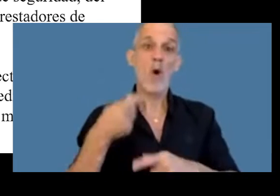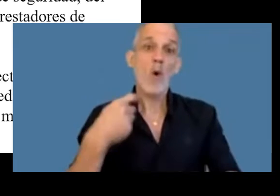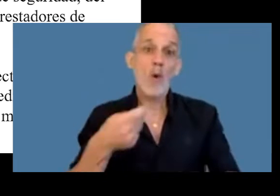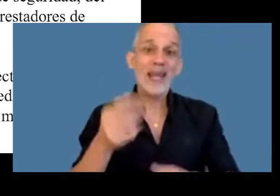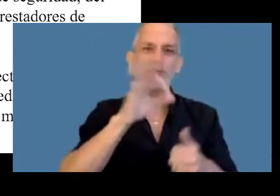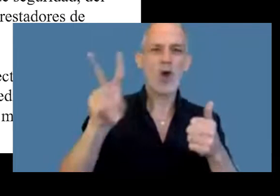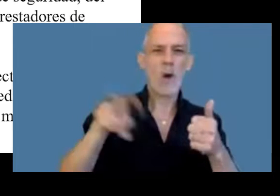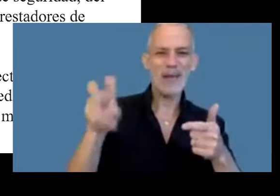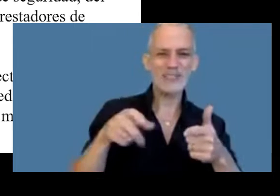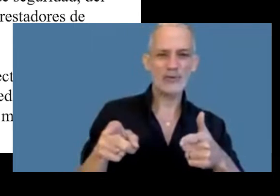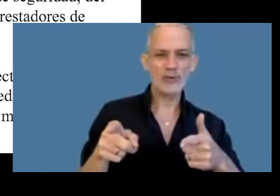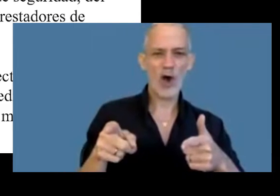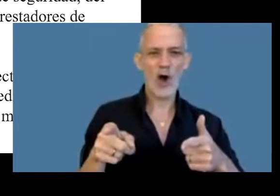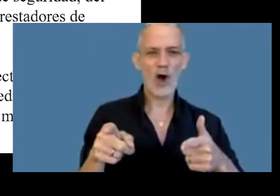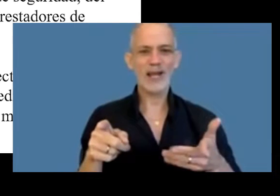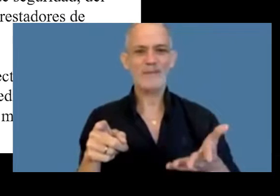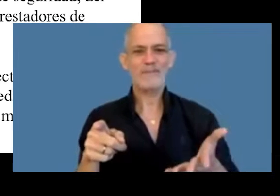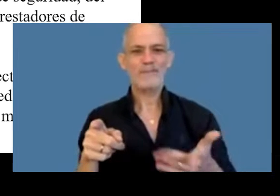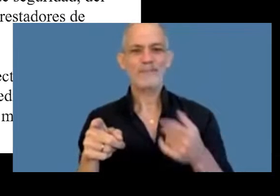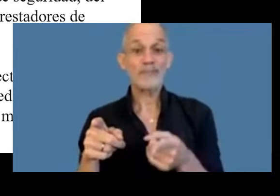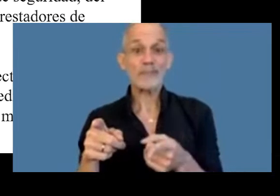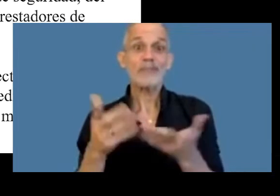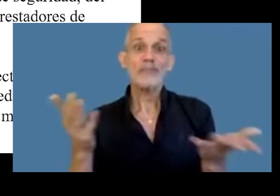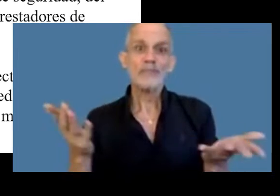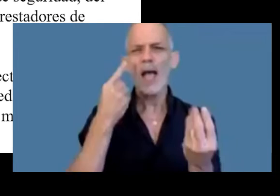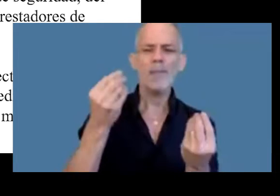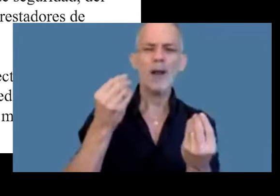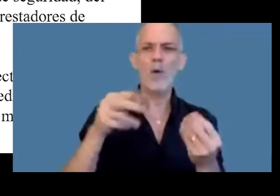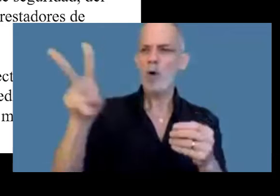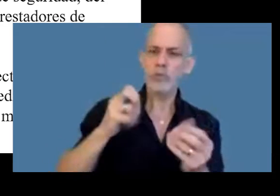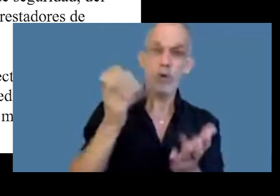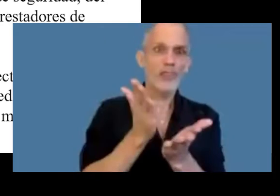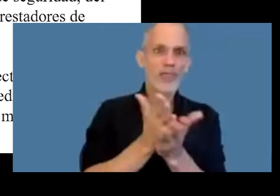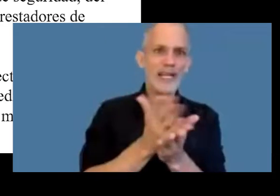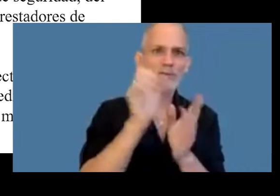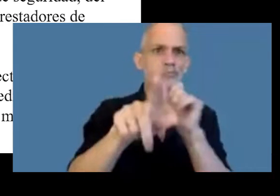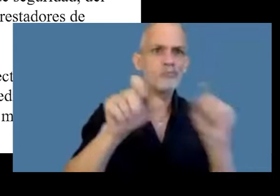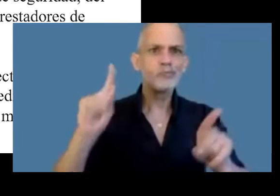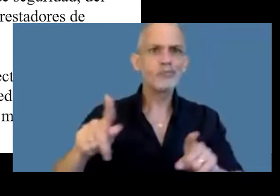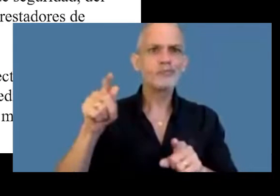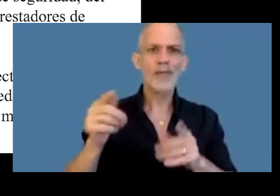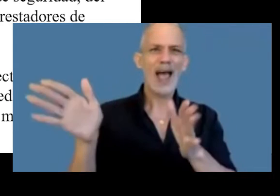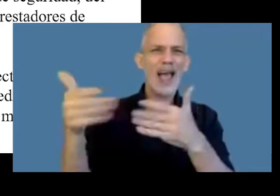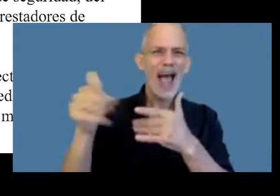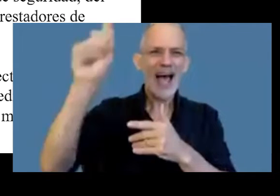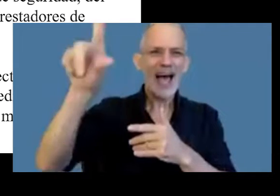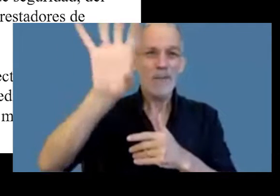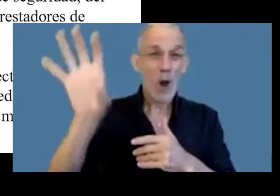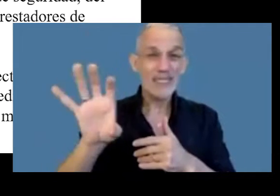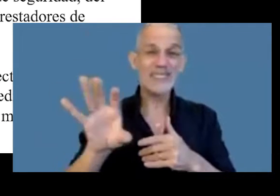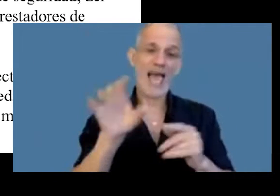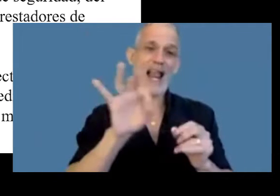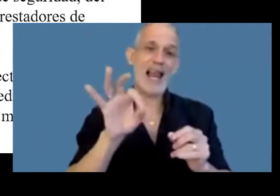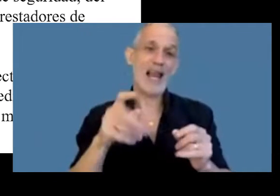pensión, y unificar las rentas y los derechos de cada una de las cajas a las que ha